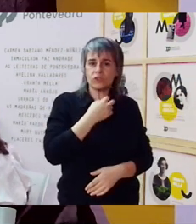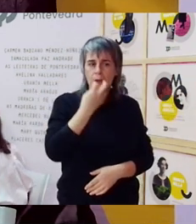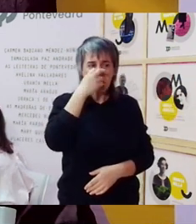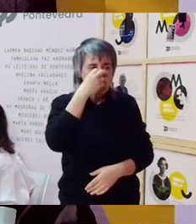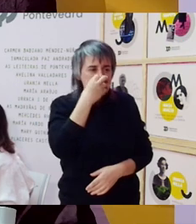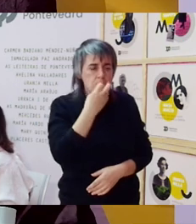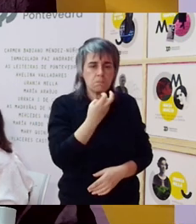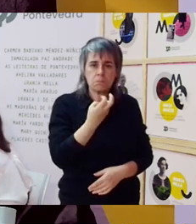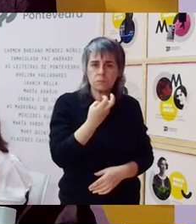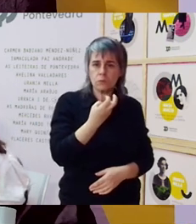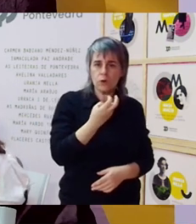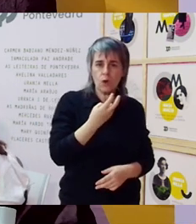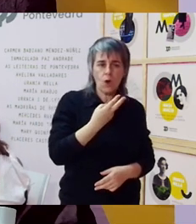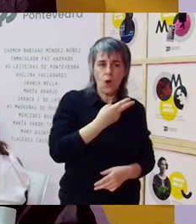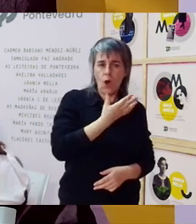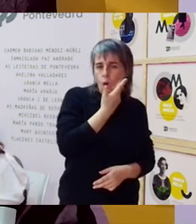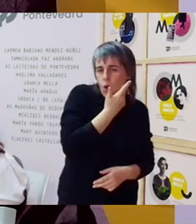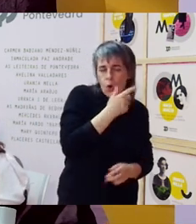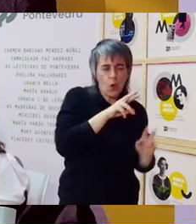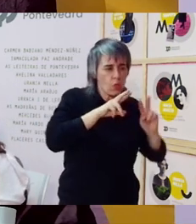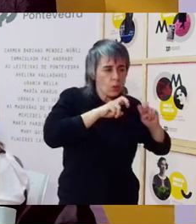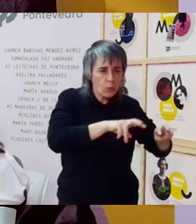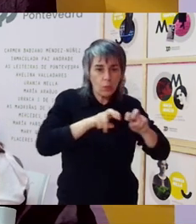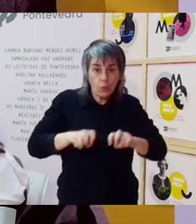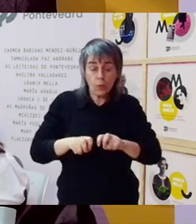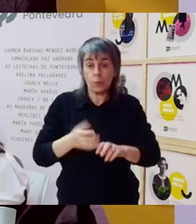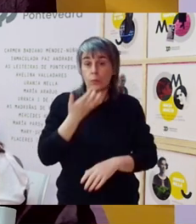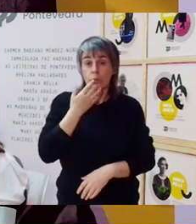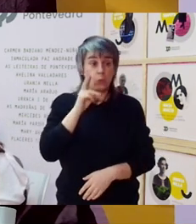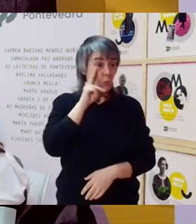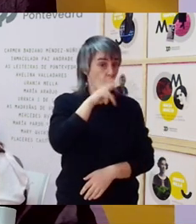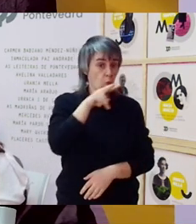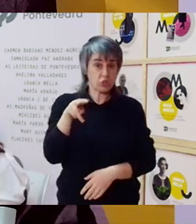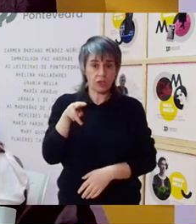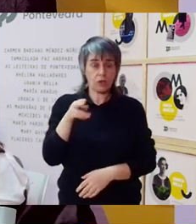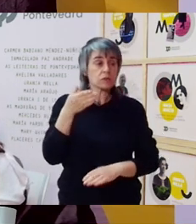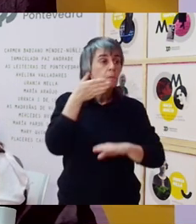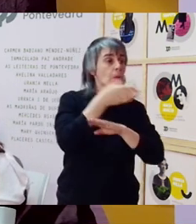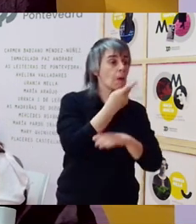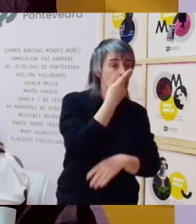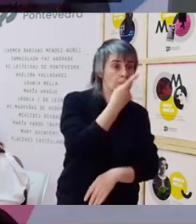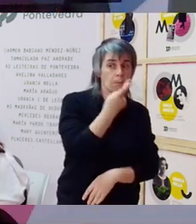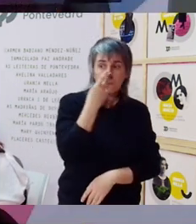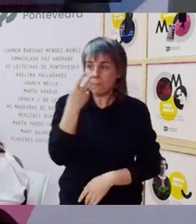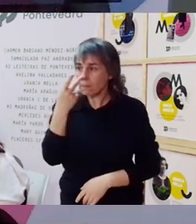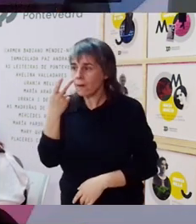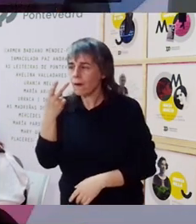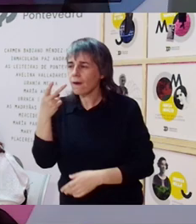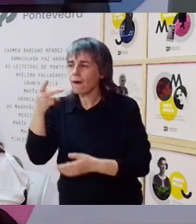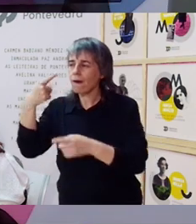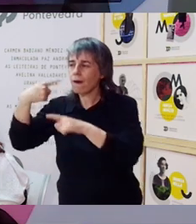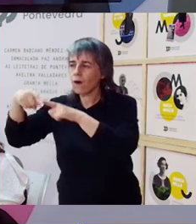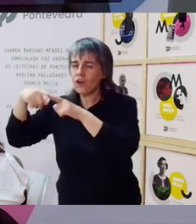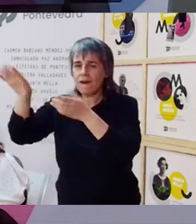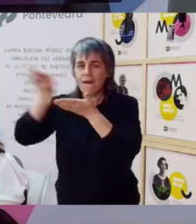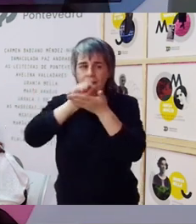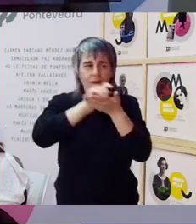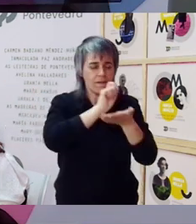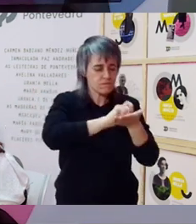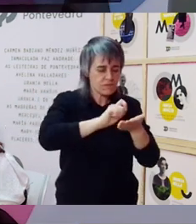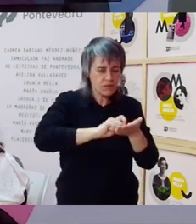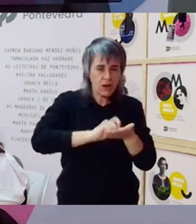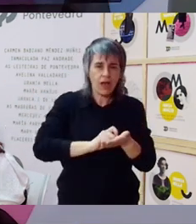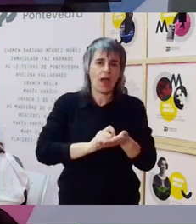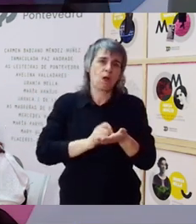unha muller curiosa. E visitaba os museos e anotaba todo. La empuñadura de la espada de Carlos